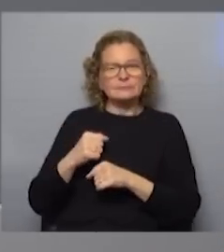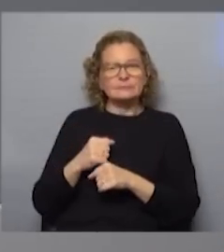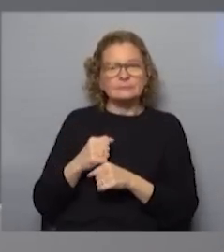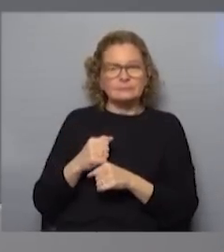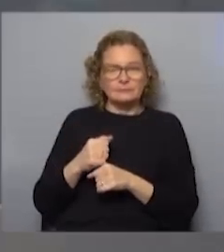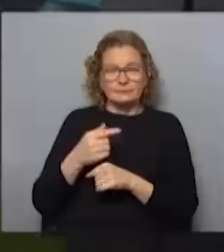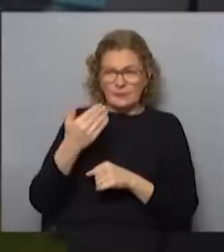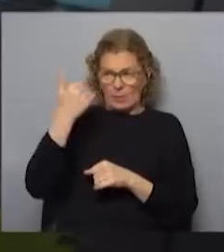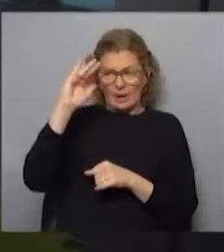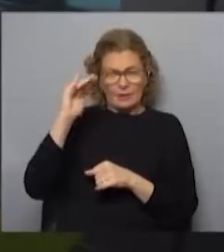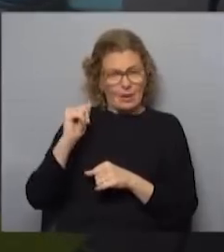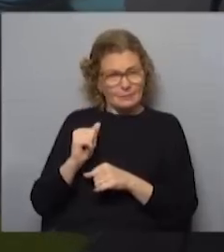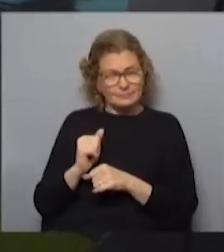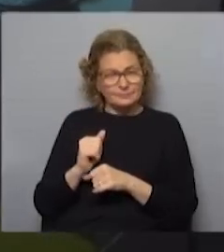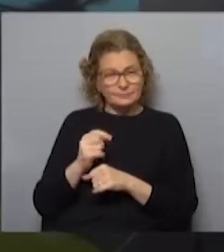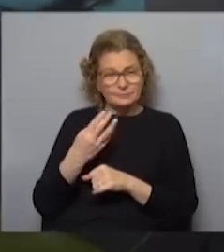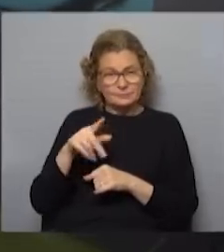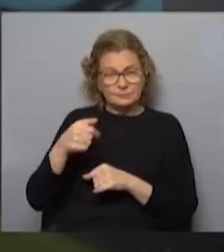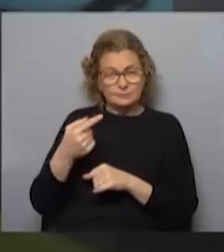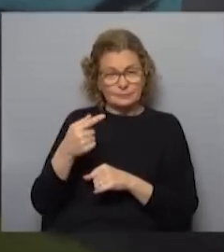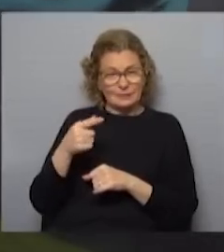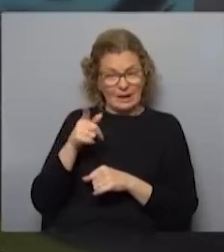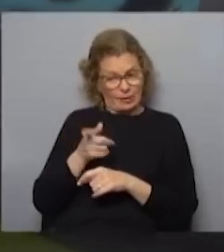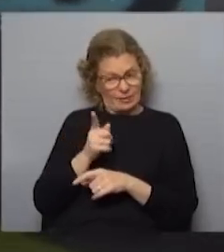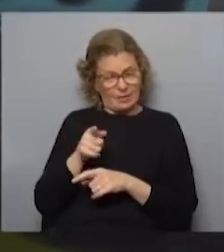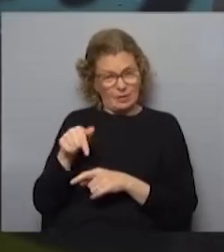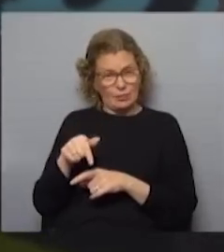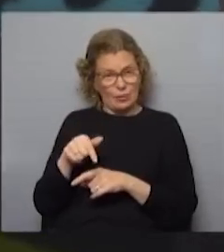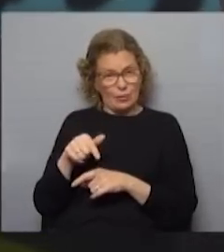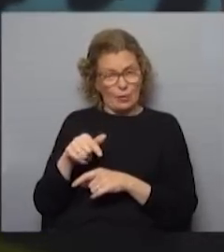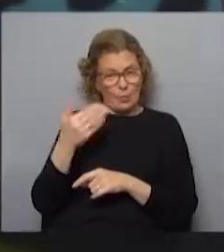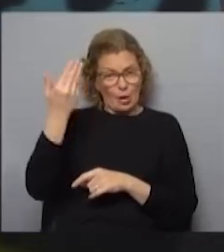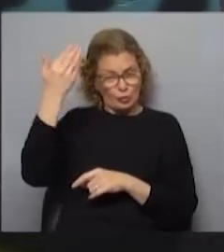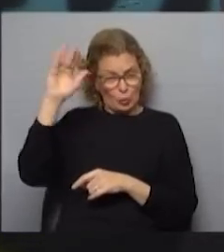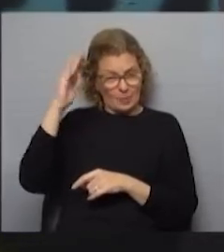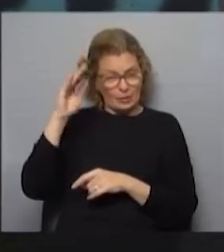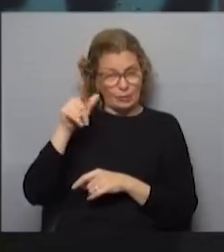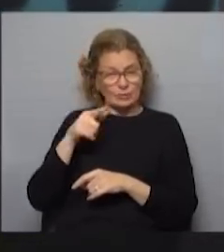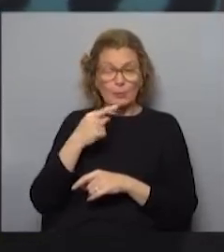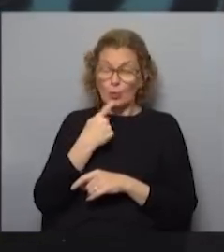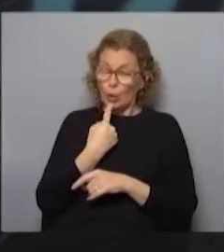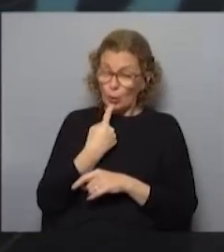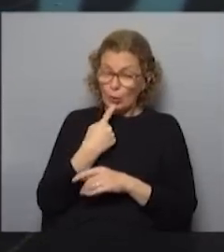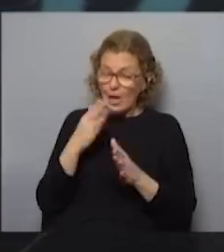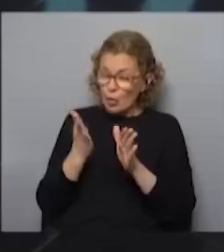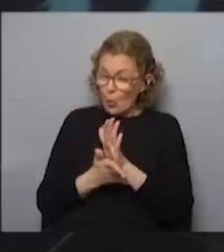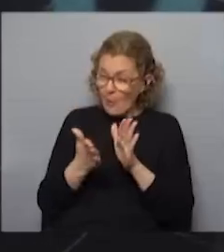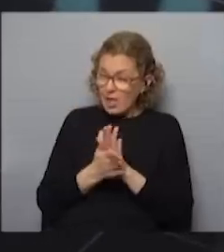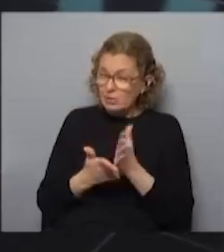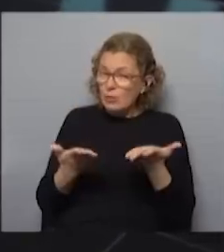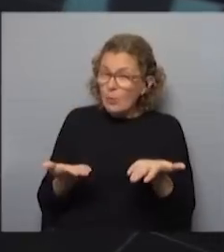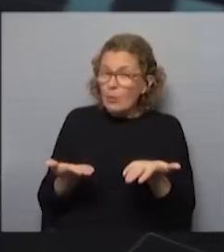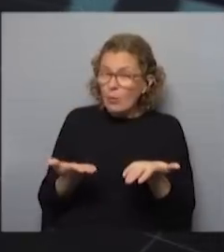y para arriba porque puede él decidir eso o tiene que haber un aval superior puede haber sospechas hay documentos como